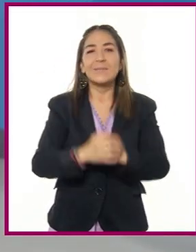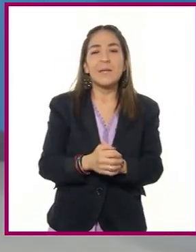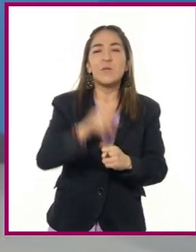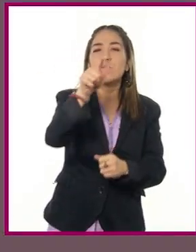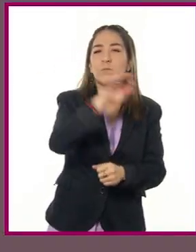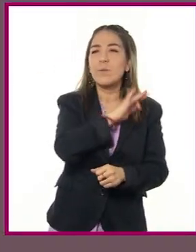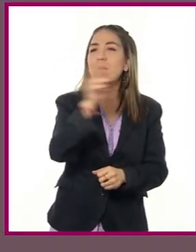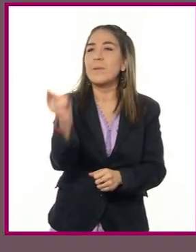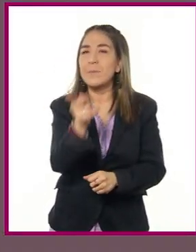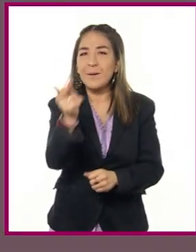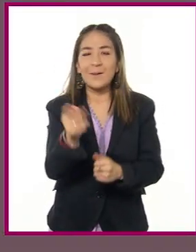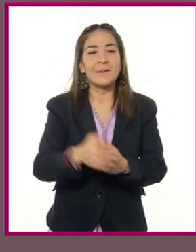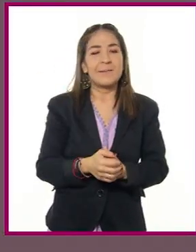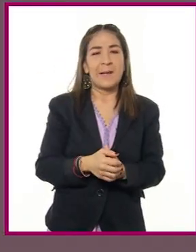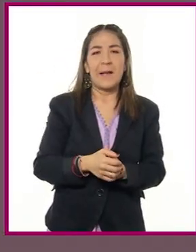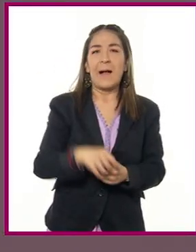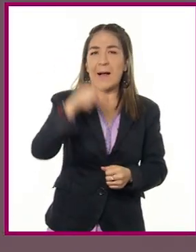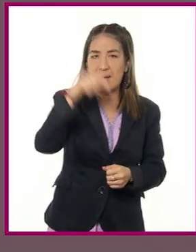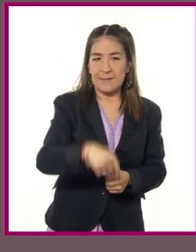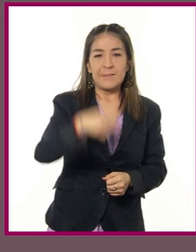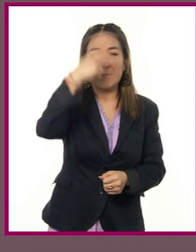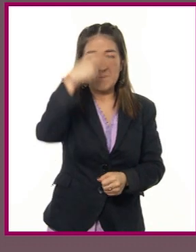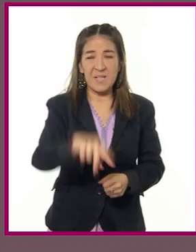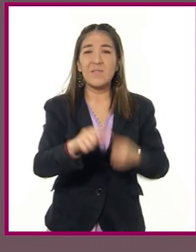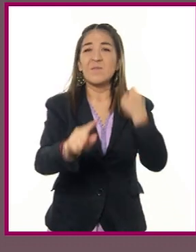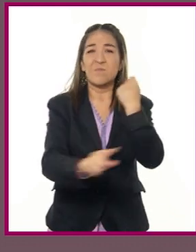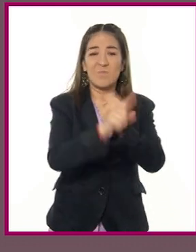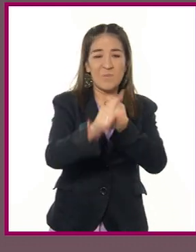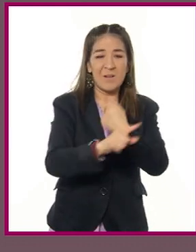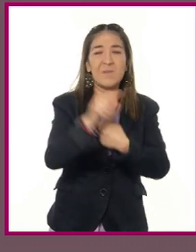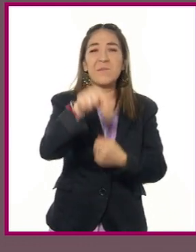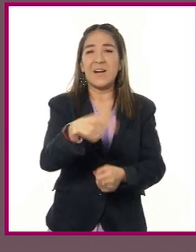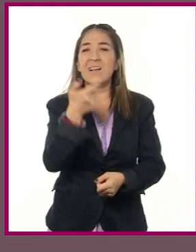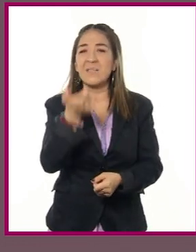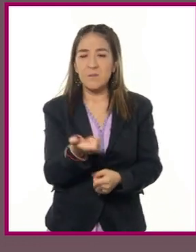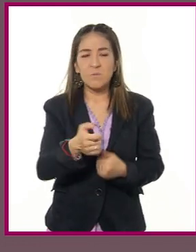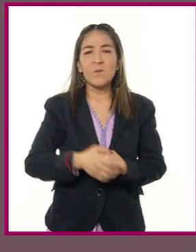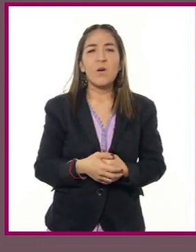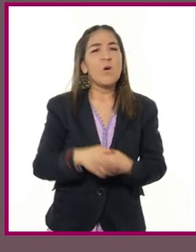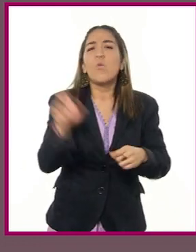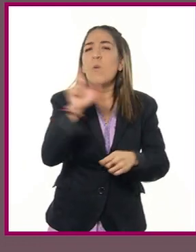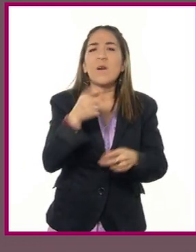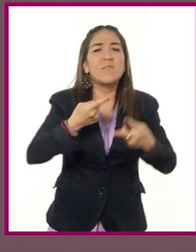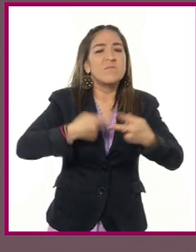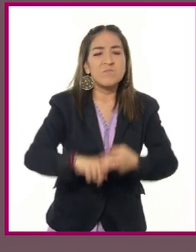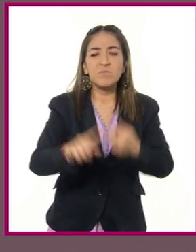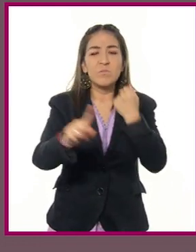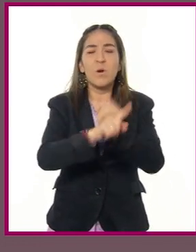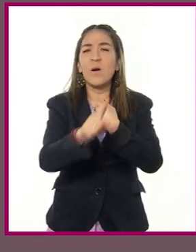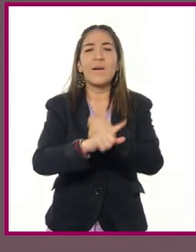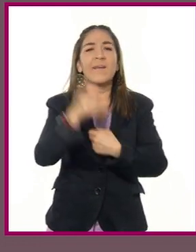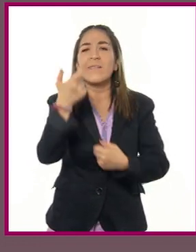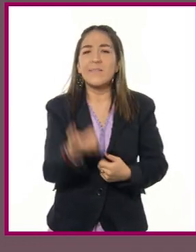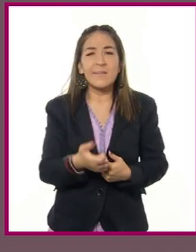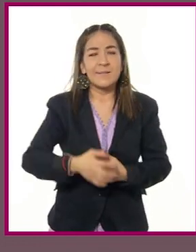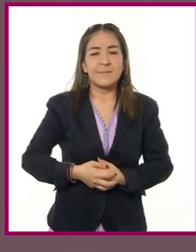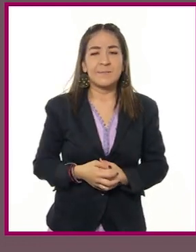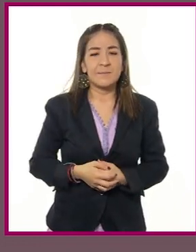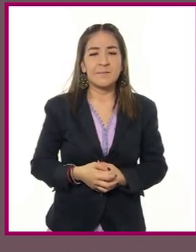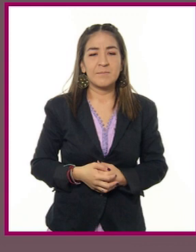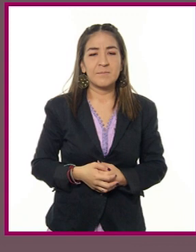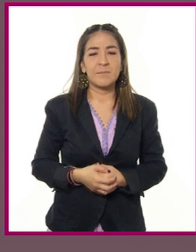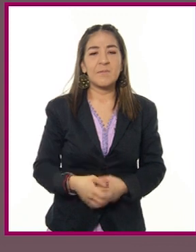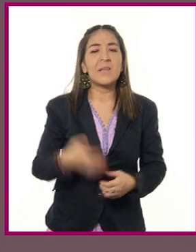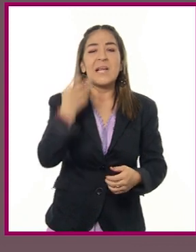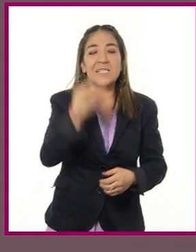preguntar: ¿México vive en una crisis económica? ¿Desde cuándo? Económicamente, ¿cuál ha sido